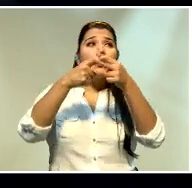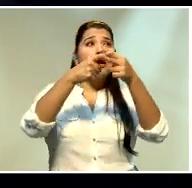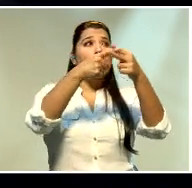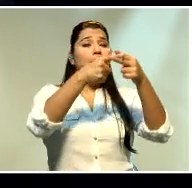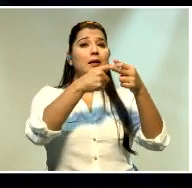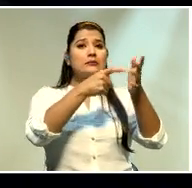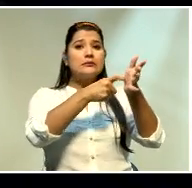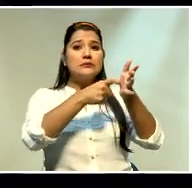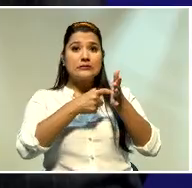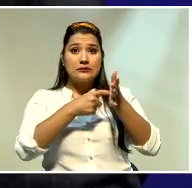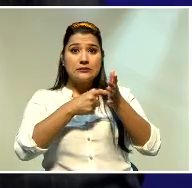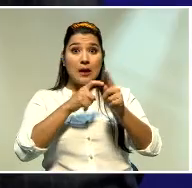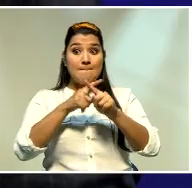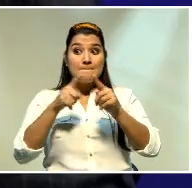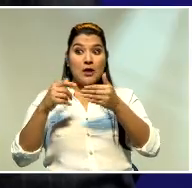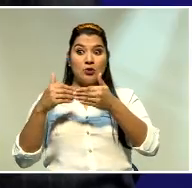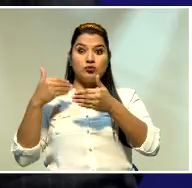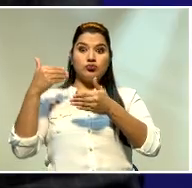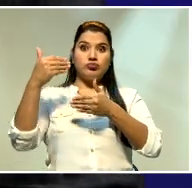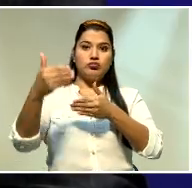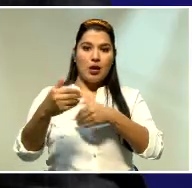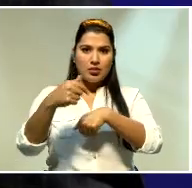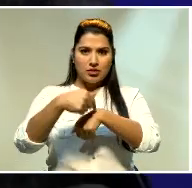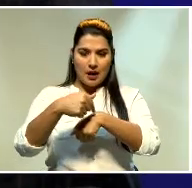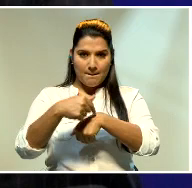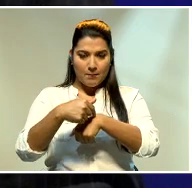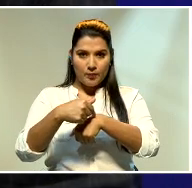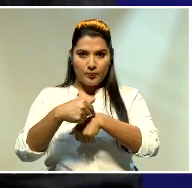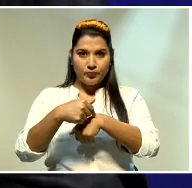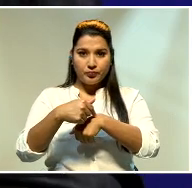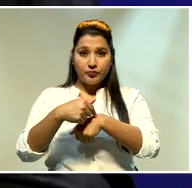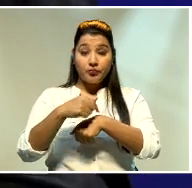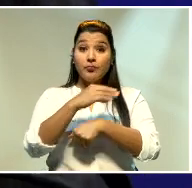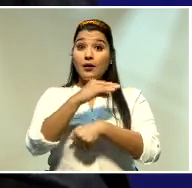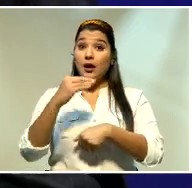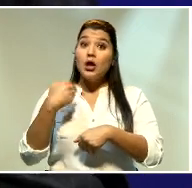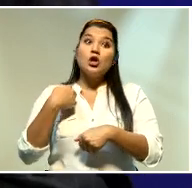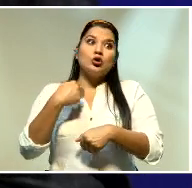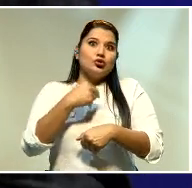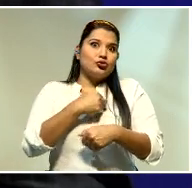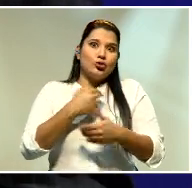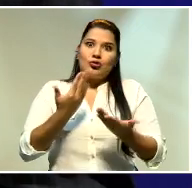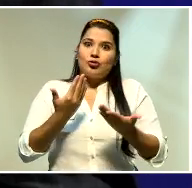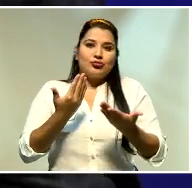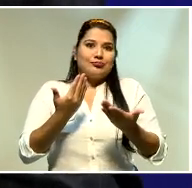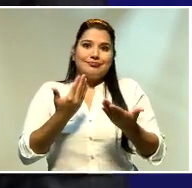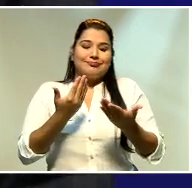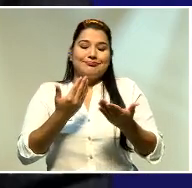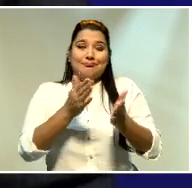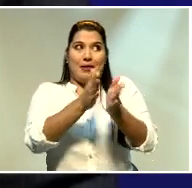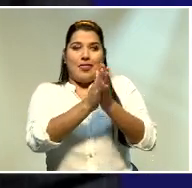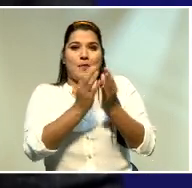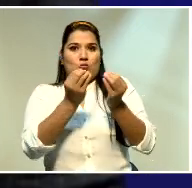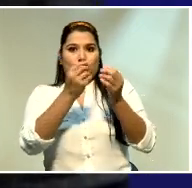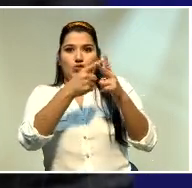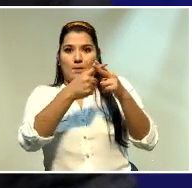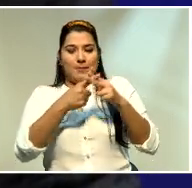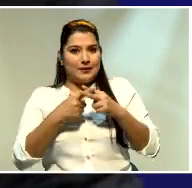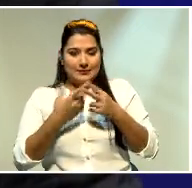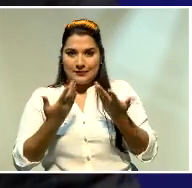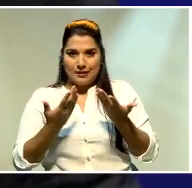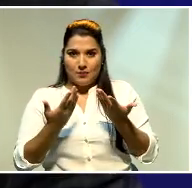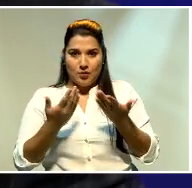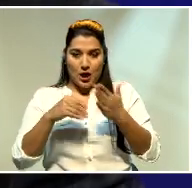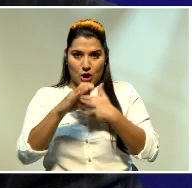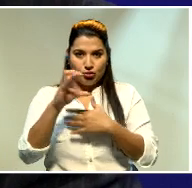cosas, pero pasó el tiempo y nos compramos esa hipoteca como país, hasta el punto que llegó